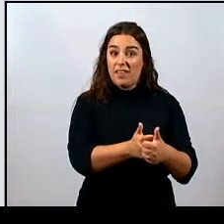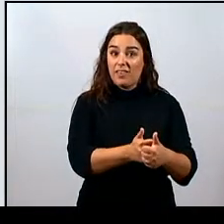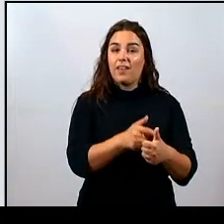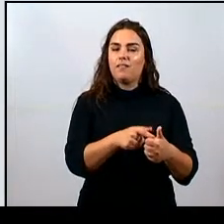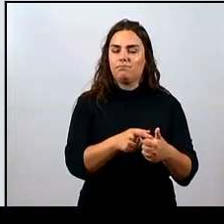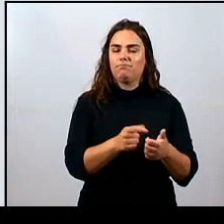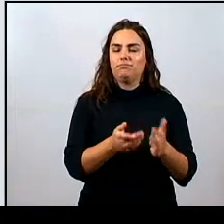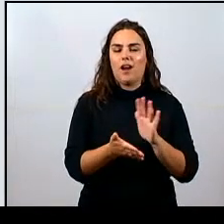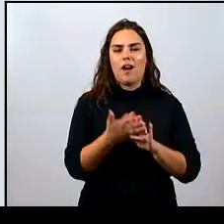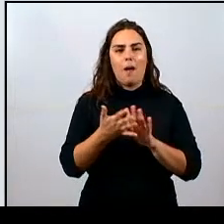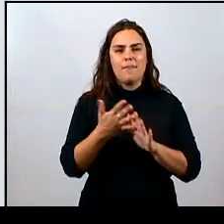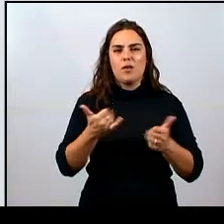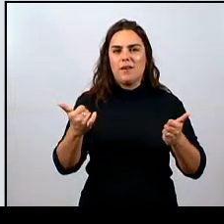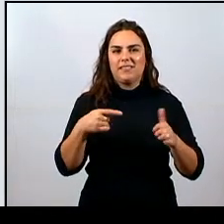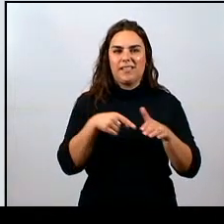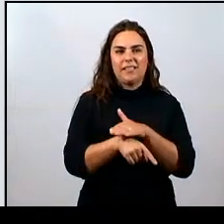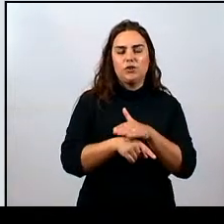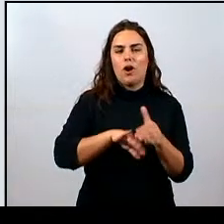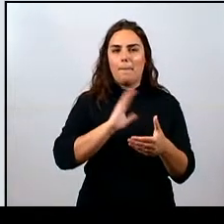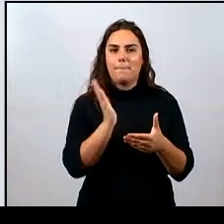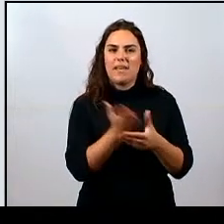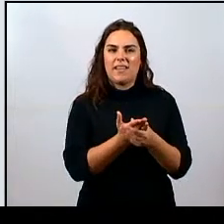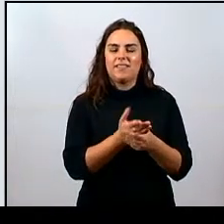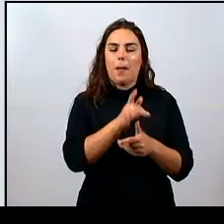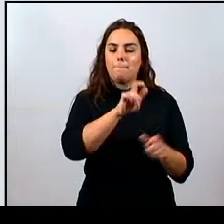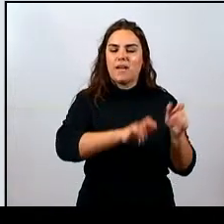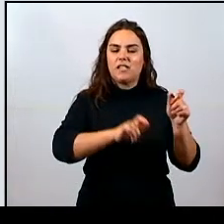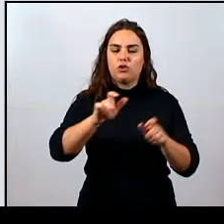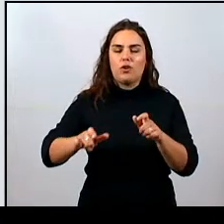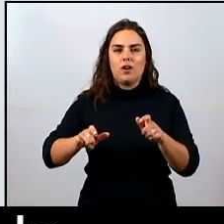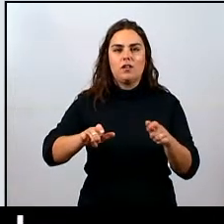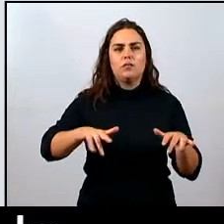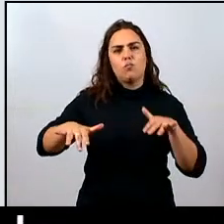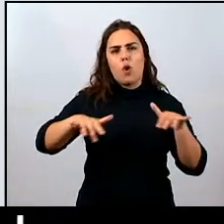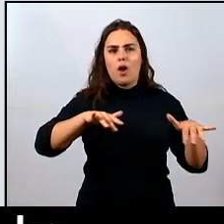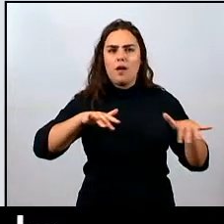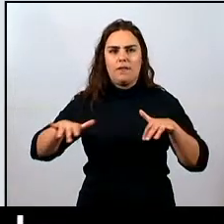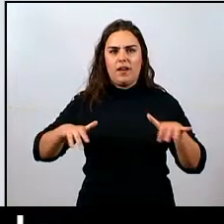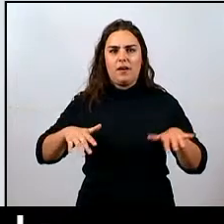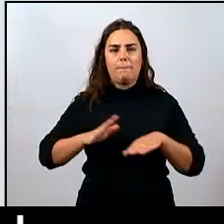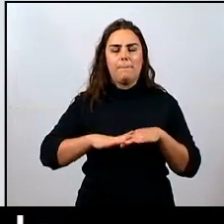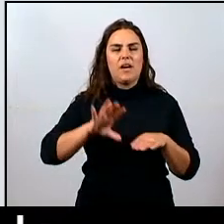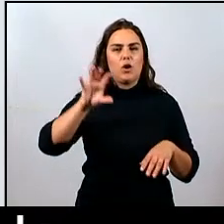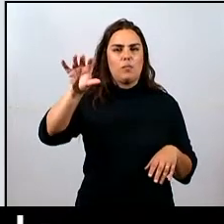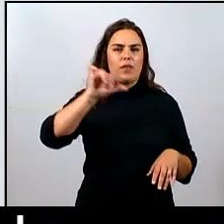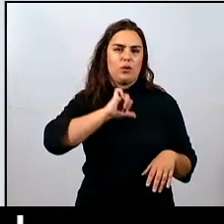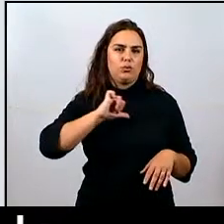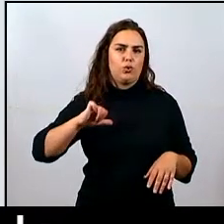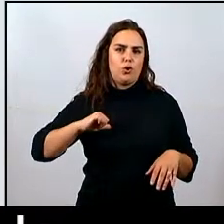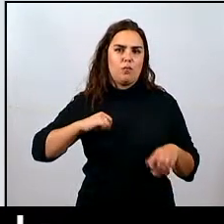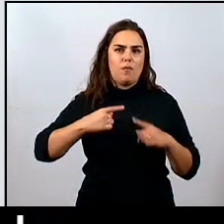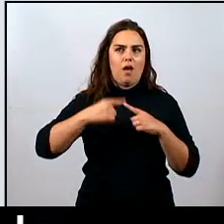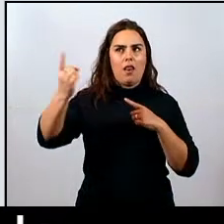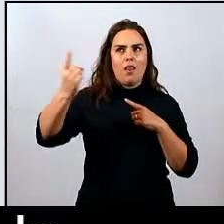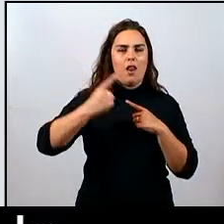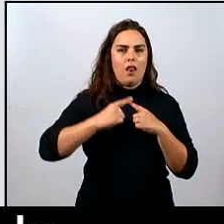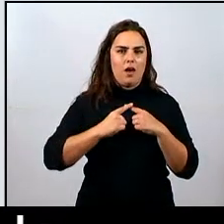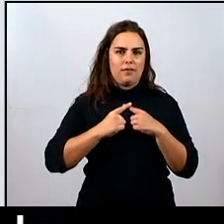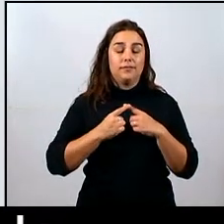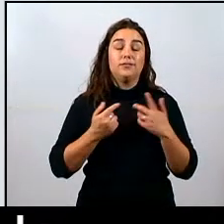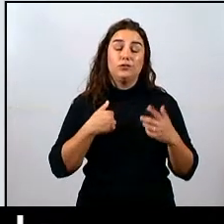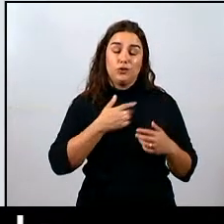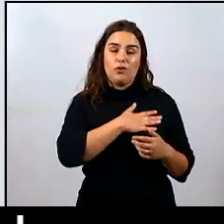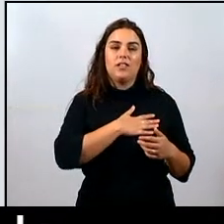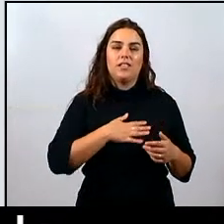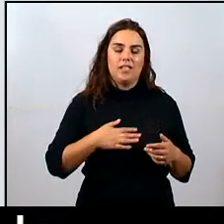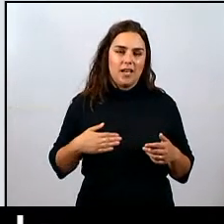la tramitación de aquellos expedientes de las personas que se desplacen entre ambas comunidades autónomas. Lo que queremos es